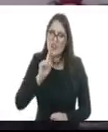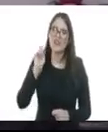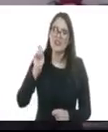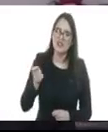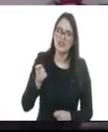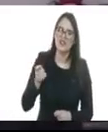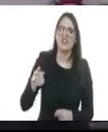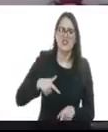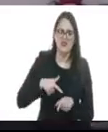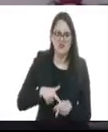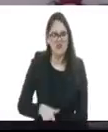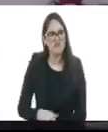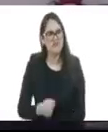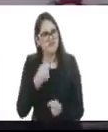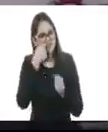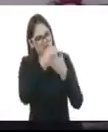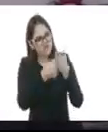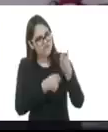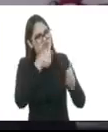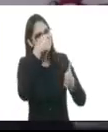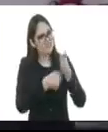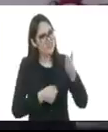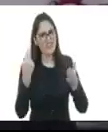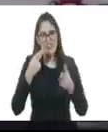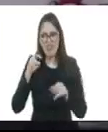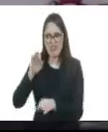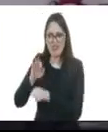los bosques, por defender manantiales, por defender,